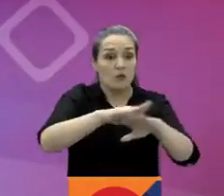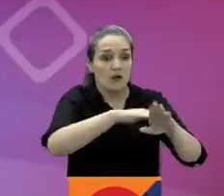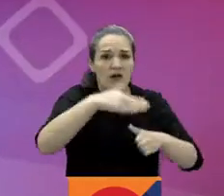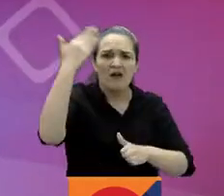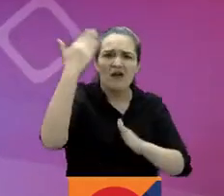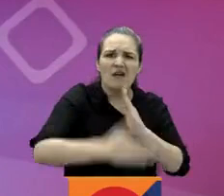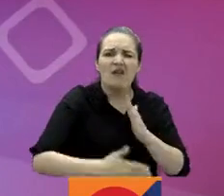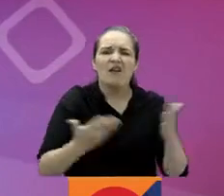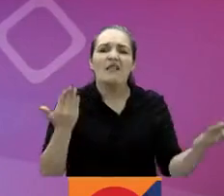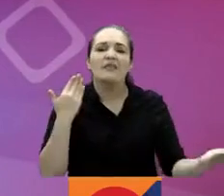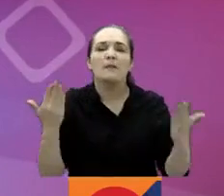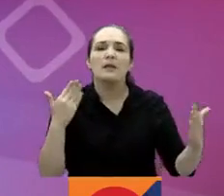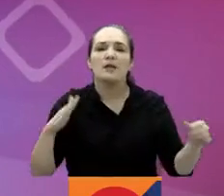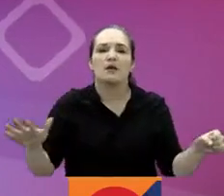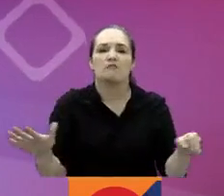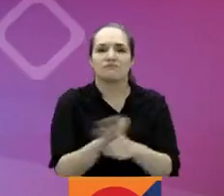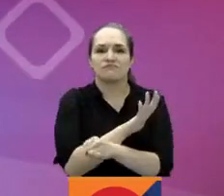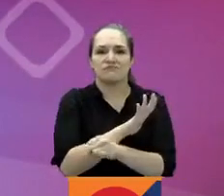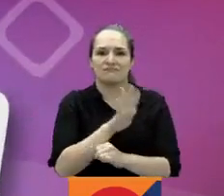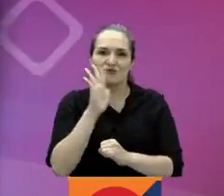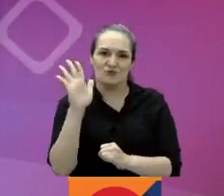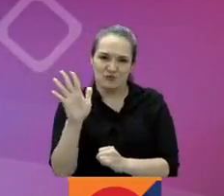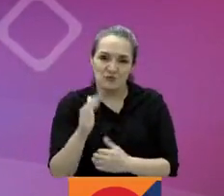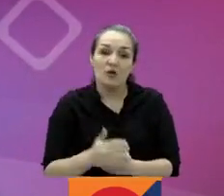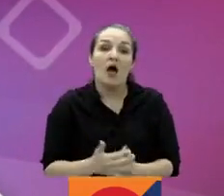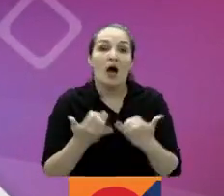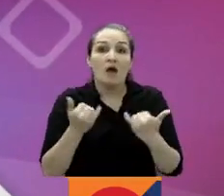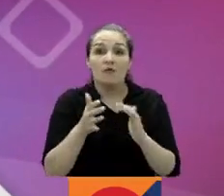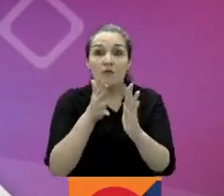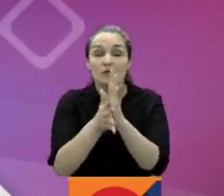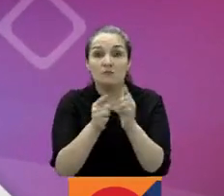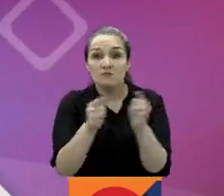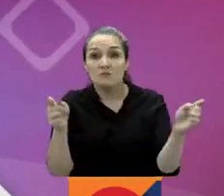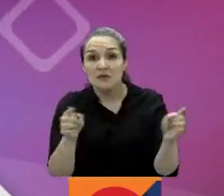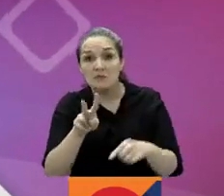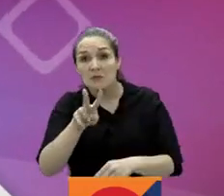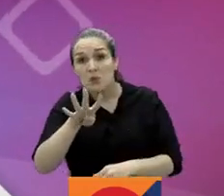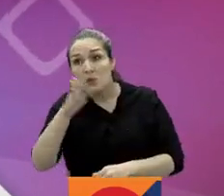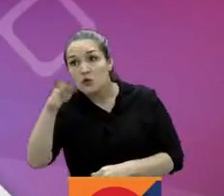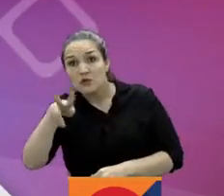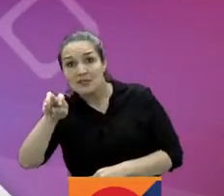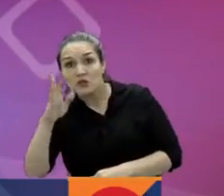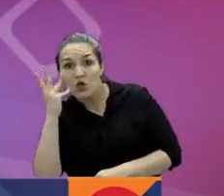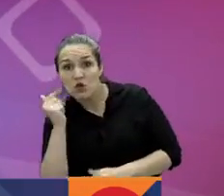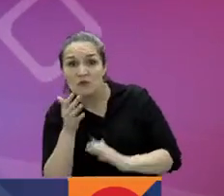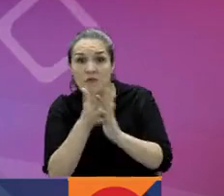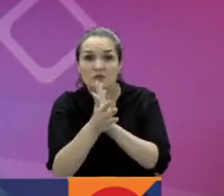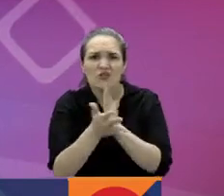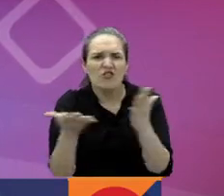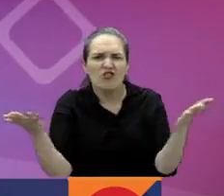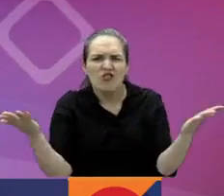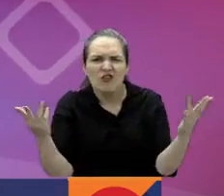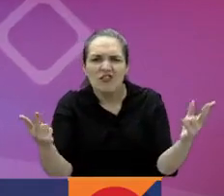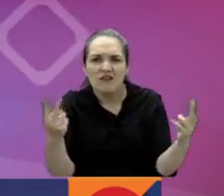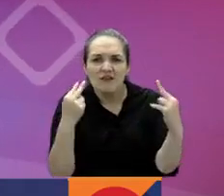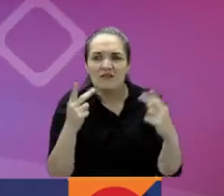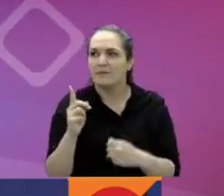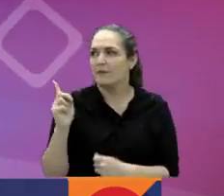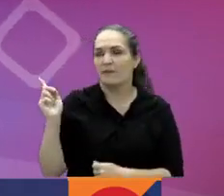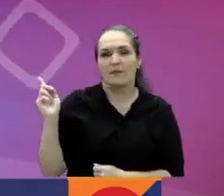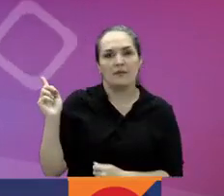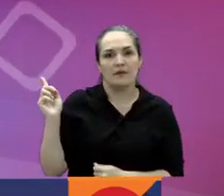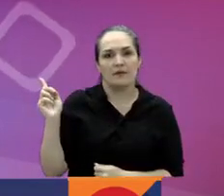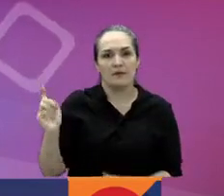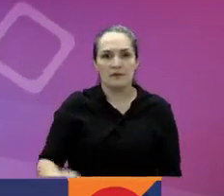que se agoten los cupos. Y muy importante, si quieres seguir informado 24-7, nos encuentra en todas nuestras redes sociales como RTBC